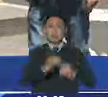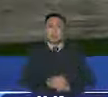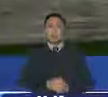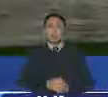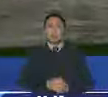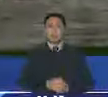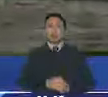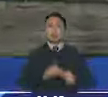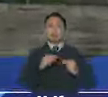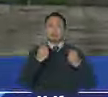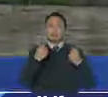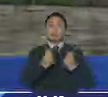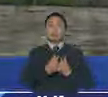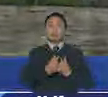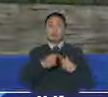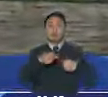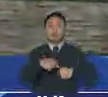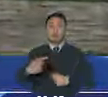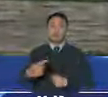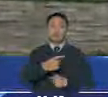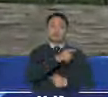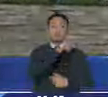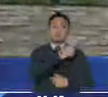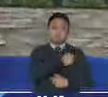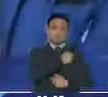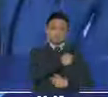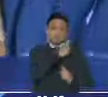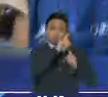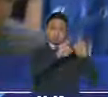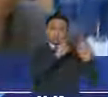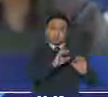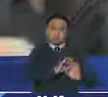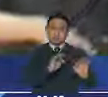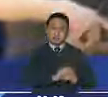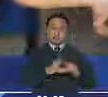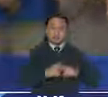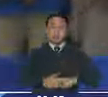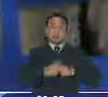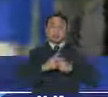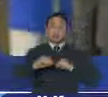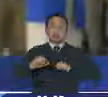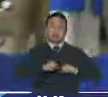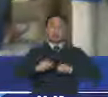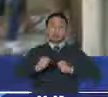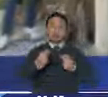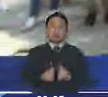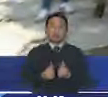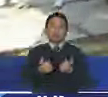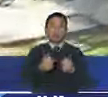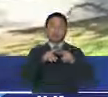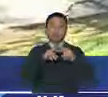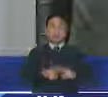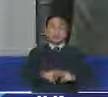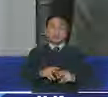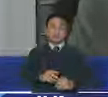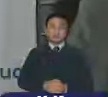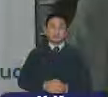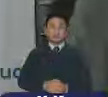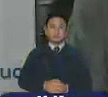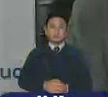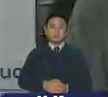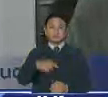Las brigadas no habrían logrado entrevistar a los propietarios, por lo que iniciará un operativo de control de calidad y verificación. En